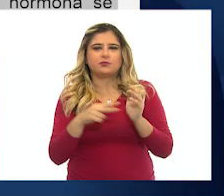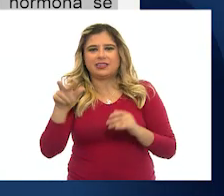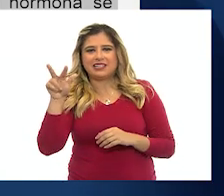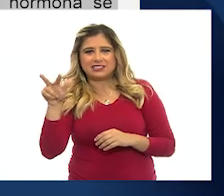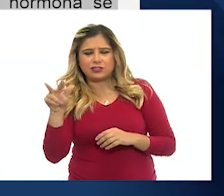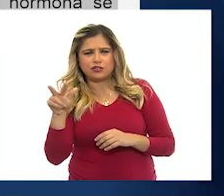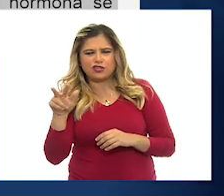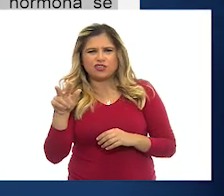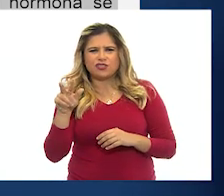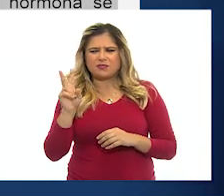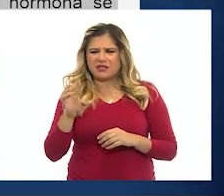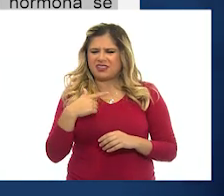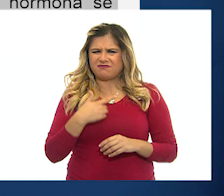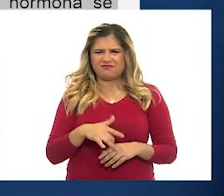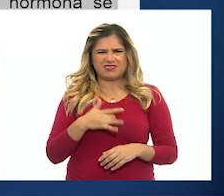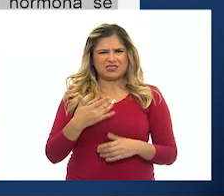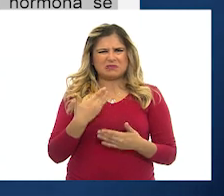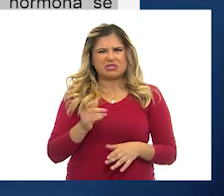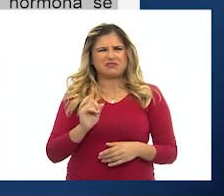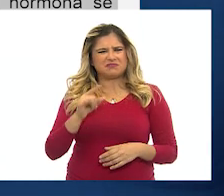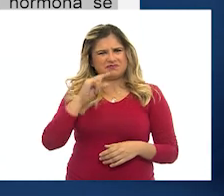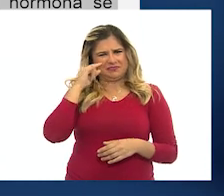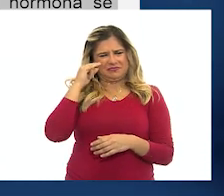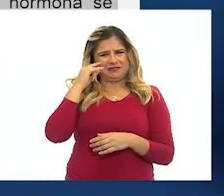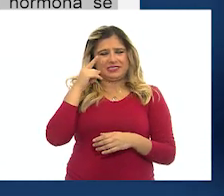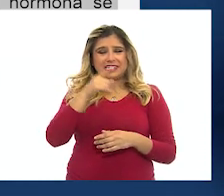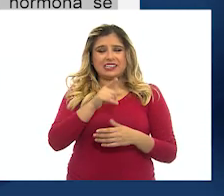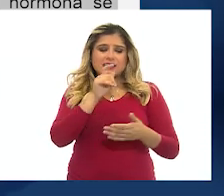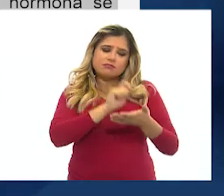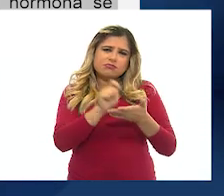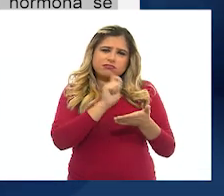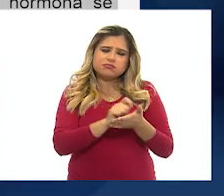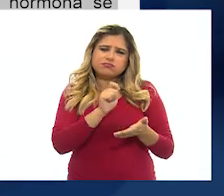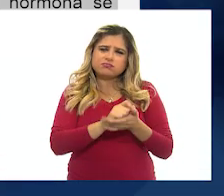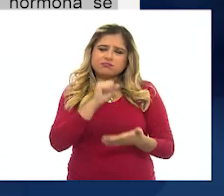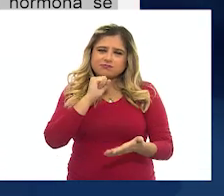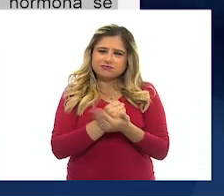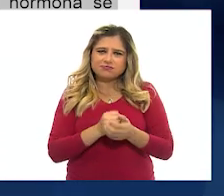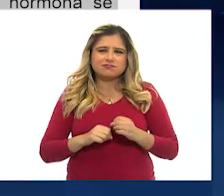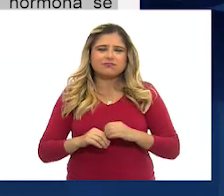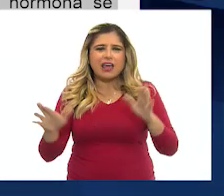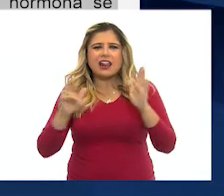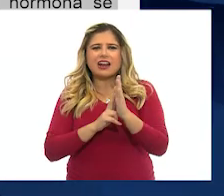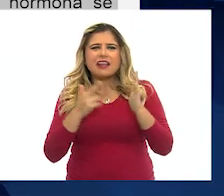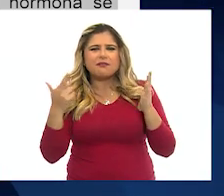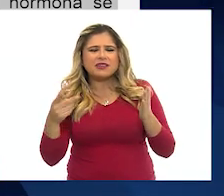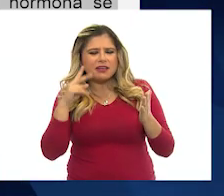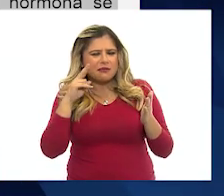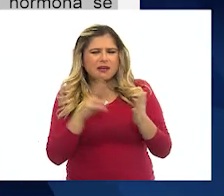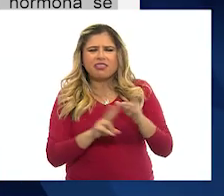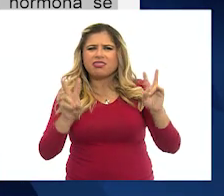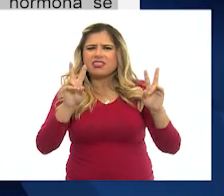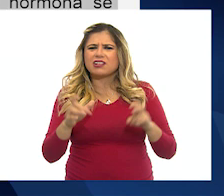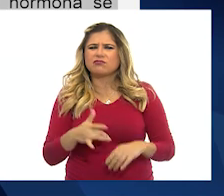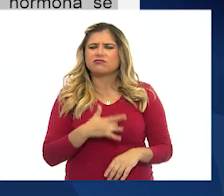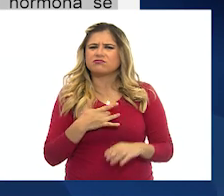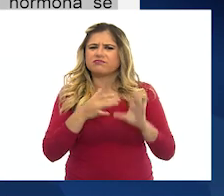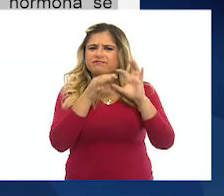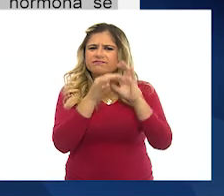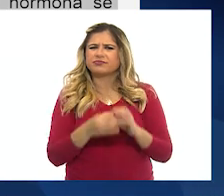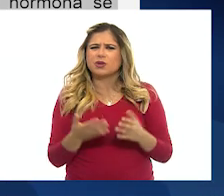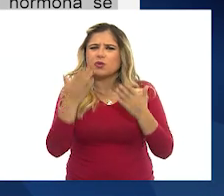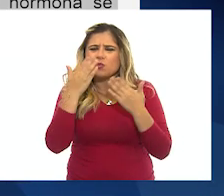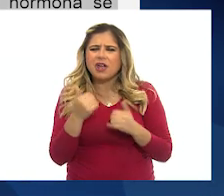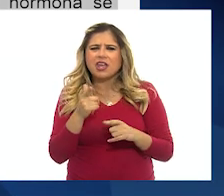93-2018, me decepcionó. El artículo de West no responde la cuestión que se plantea en el título. En cambio, explica